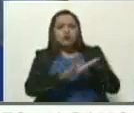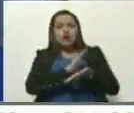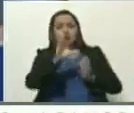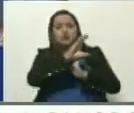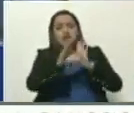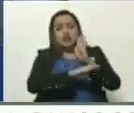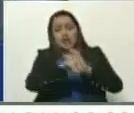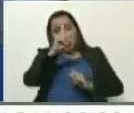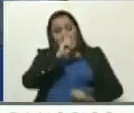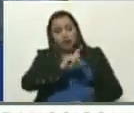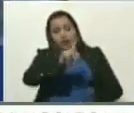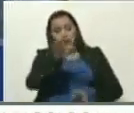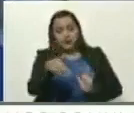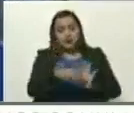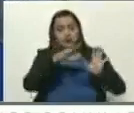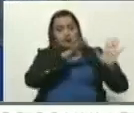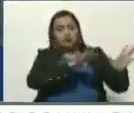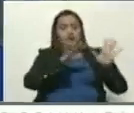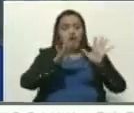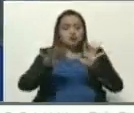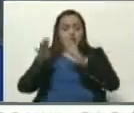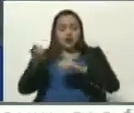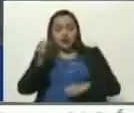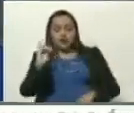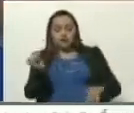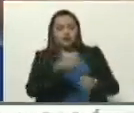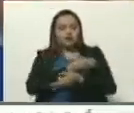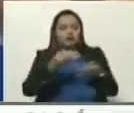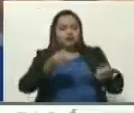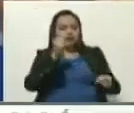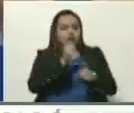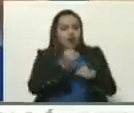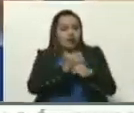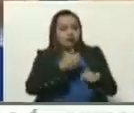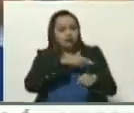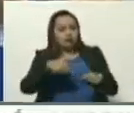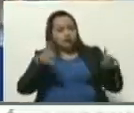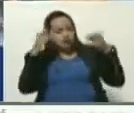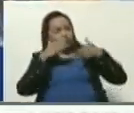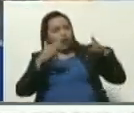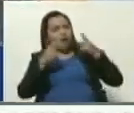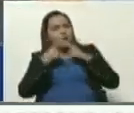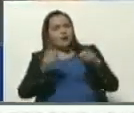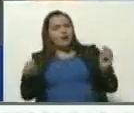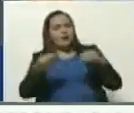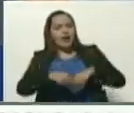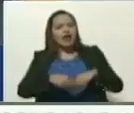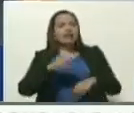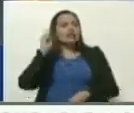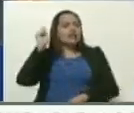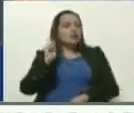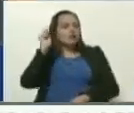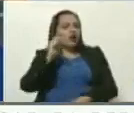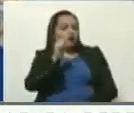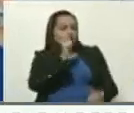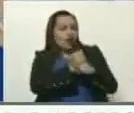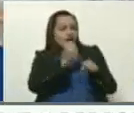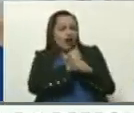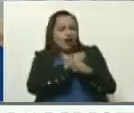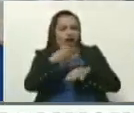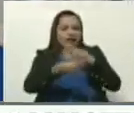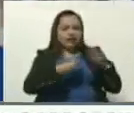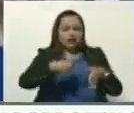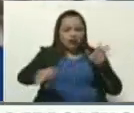escrita por él, relato de esa constituyente que es extraordinario, ese libro lo recomendamos, pero además su faceta como diputado, ¿no? En la construcción de